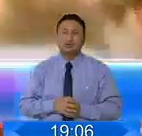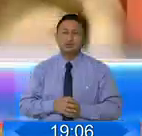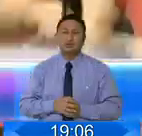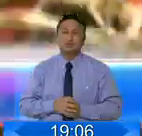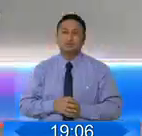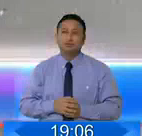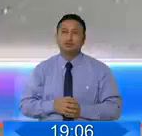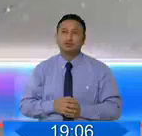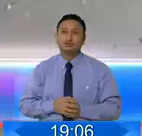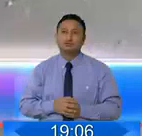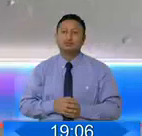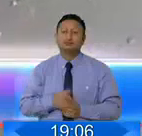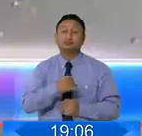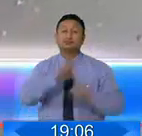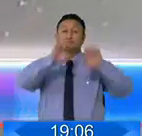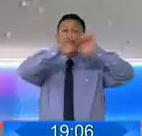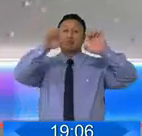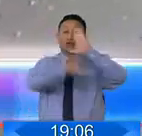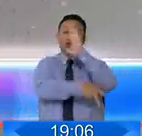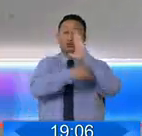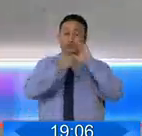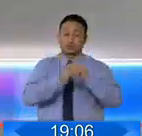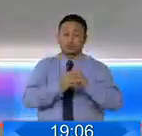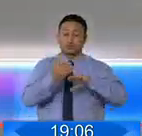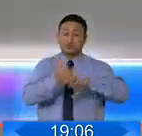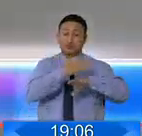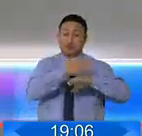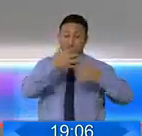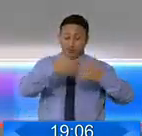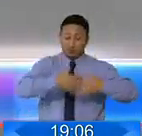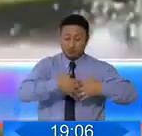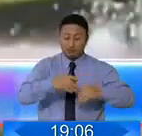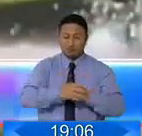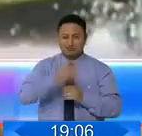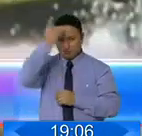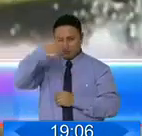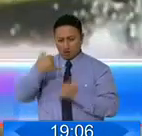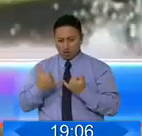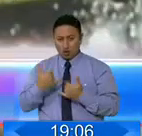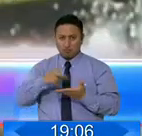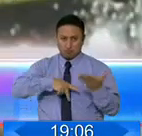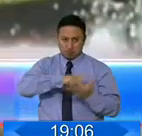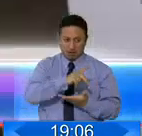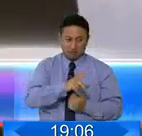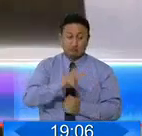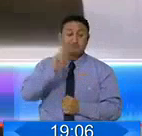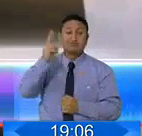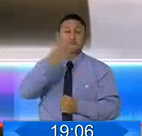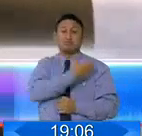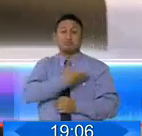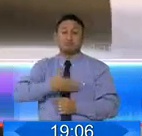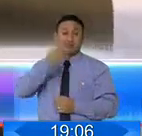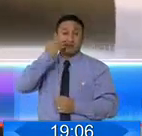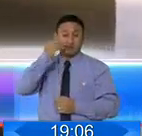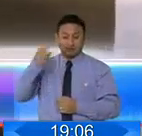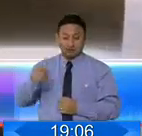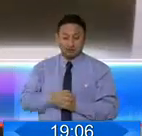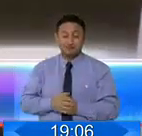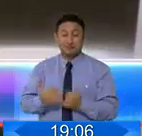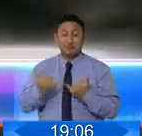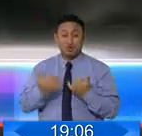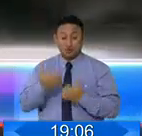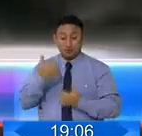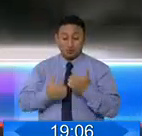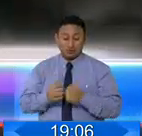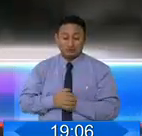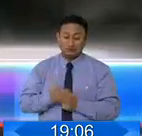que obligaría al país al pago de una indemnización a Chevron, la vicepresidenta de la República lamentó que esta situación esté afectando